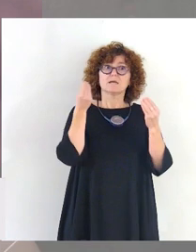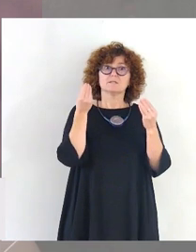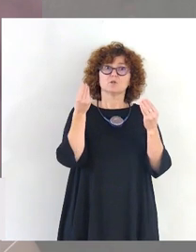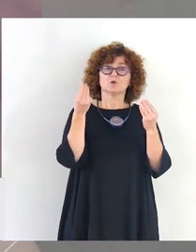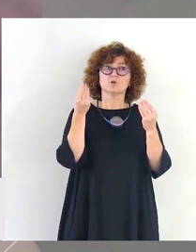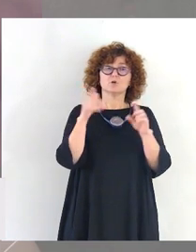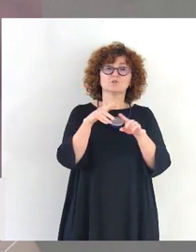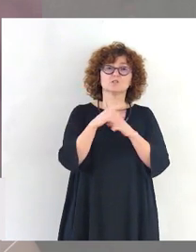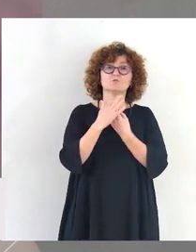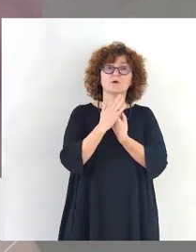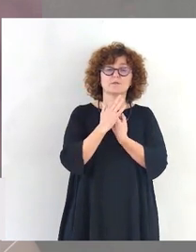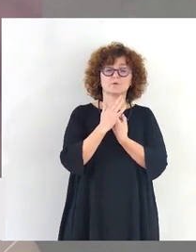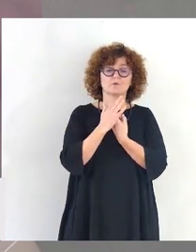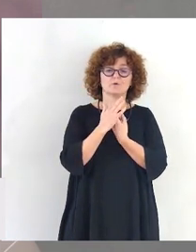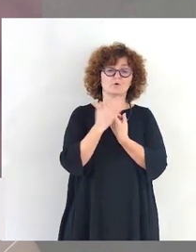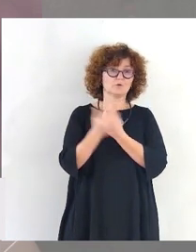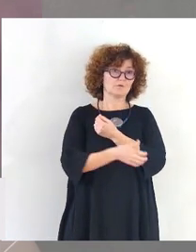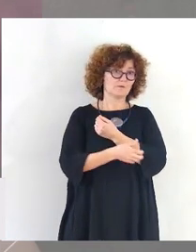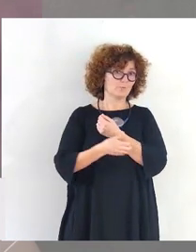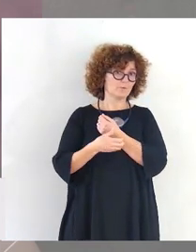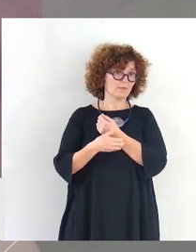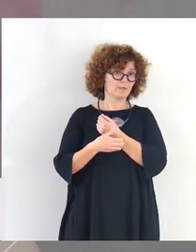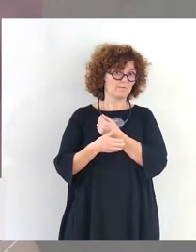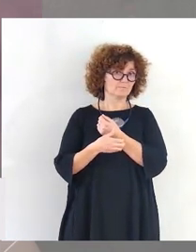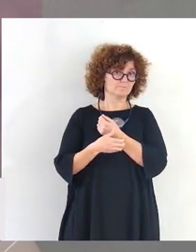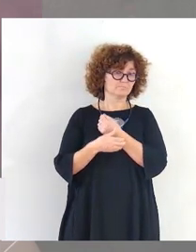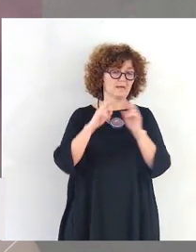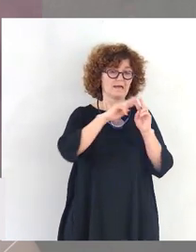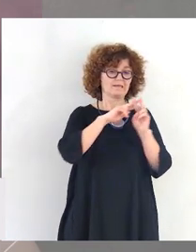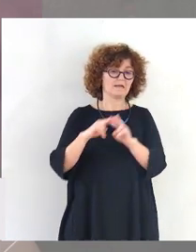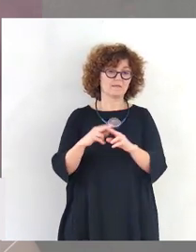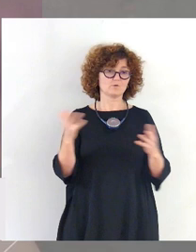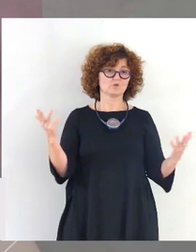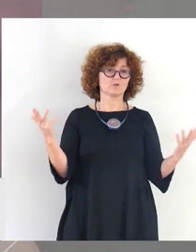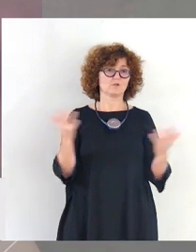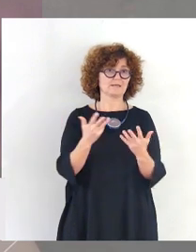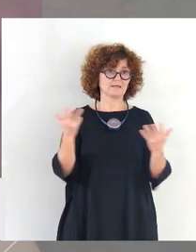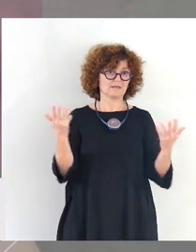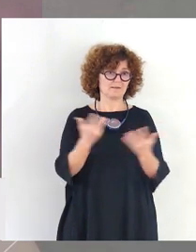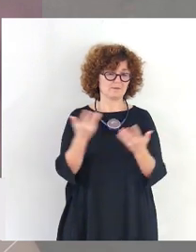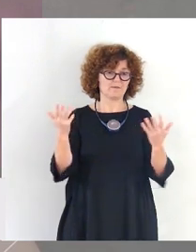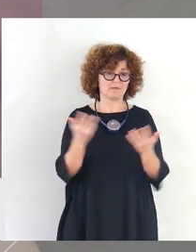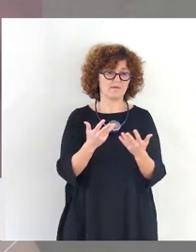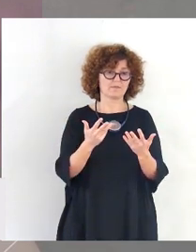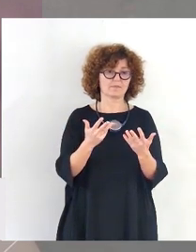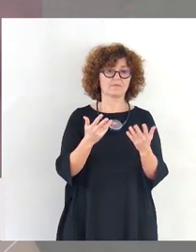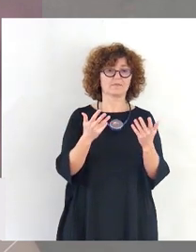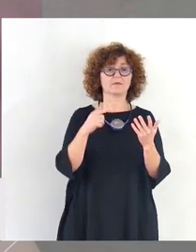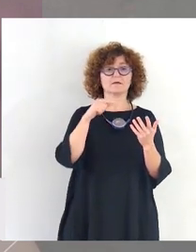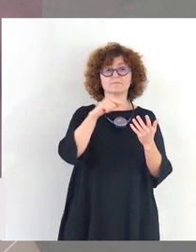de una situación de progres de pobreza yo creo que eso nos viene bien para saber en